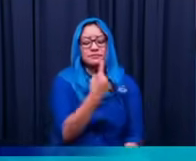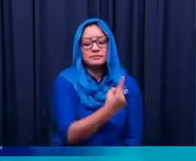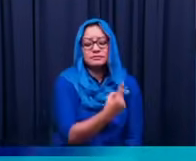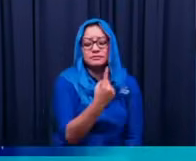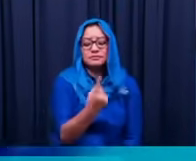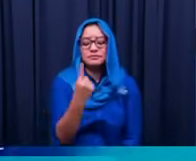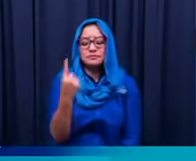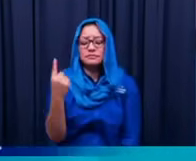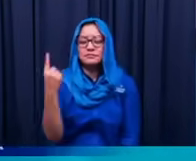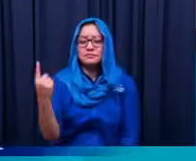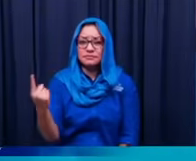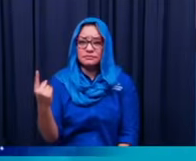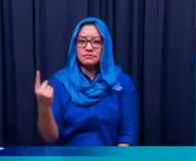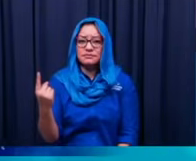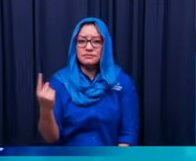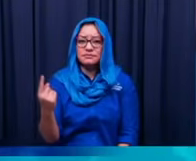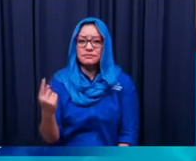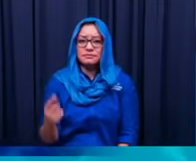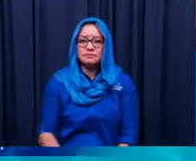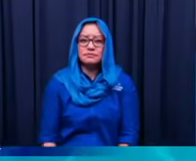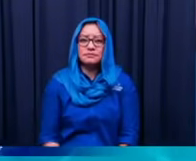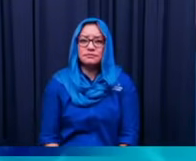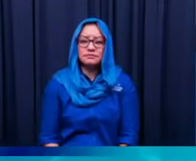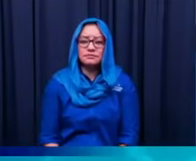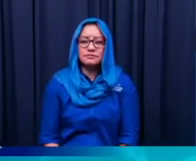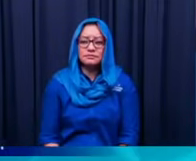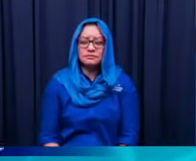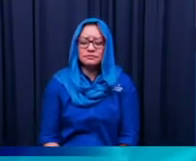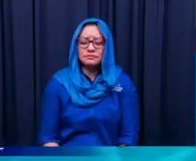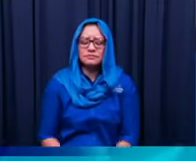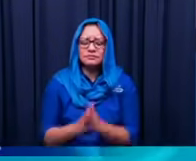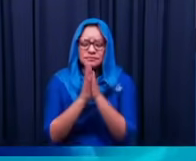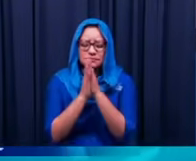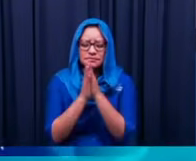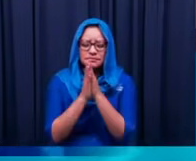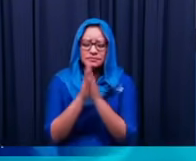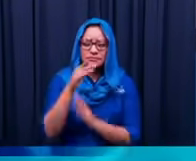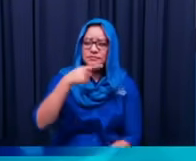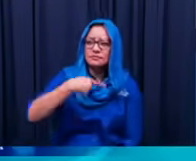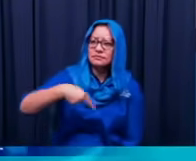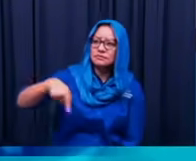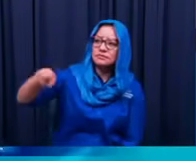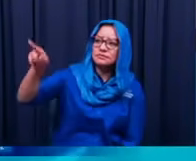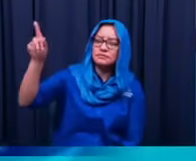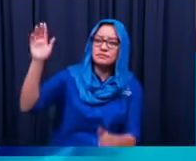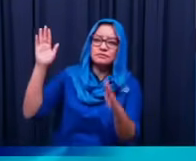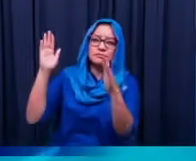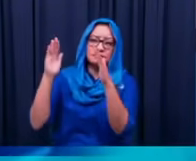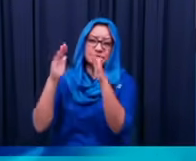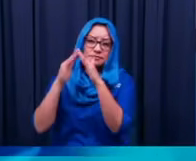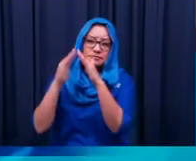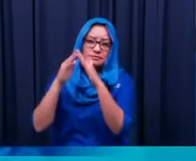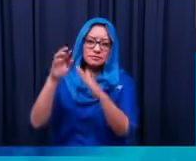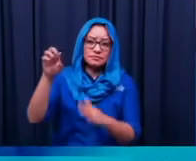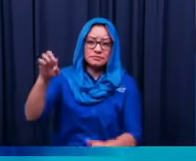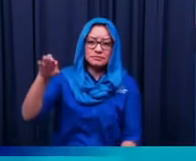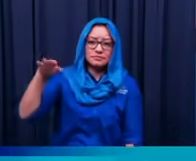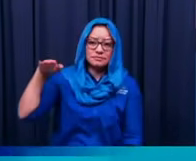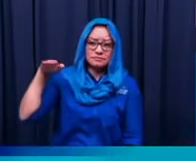hogar aquí representado, papito lindo. Llévales a casa, Señor, en